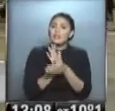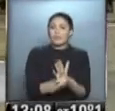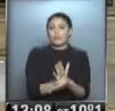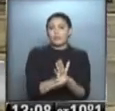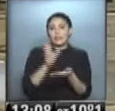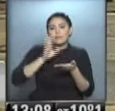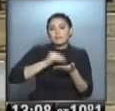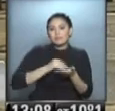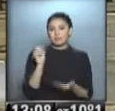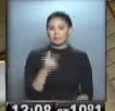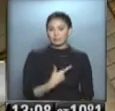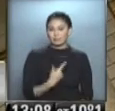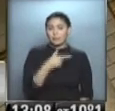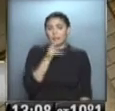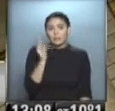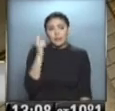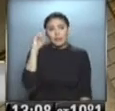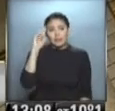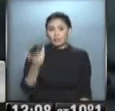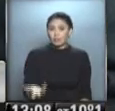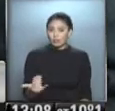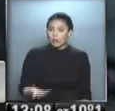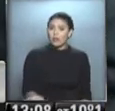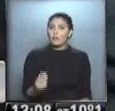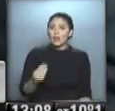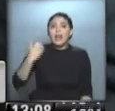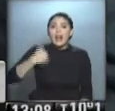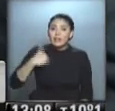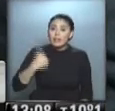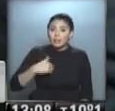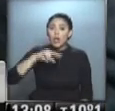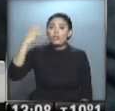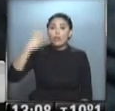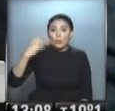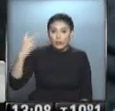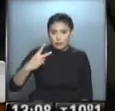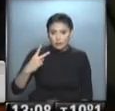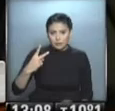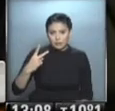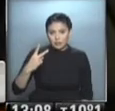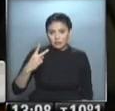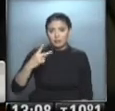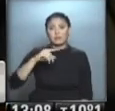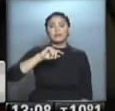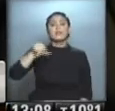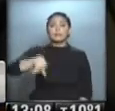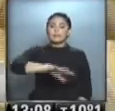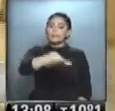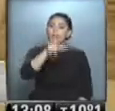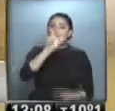legalidad. Yo diría del sentido común también, porque la Argentina le ha ofrecido dos veces a